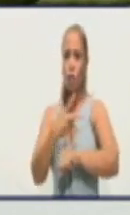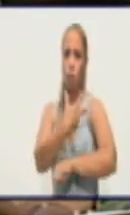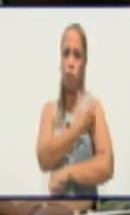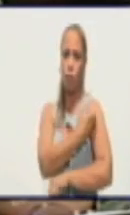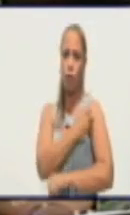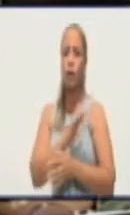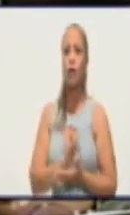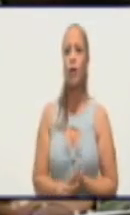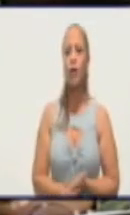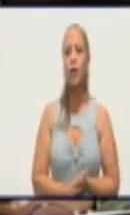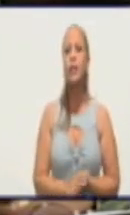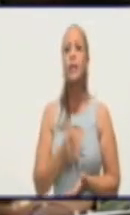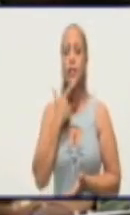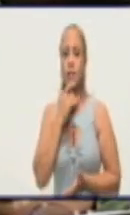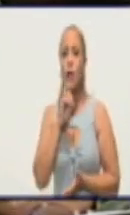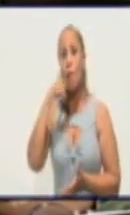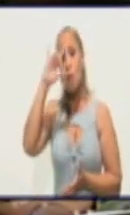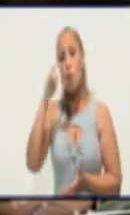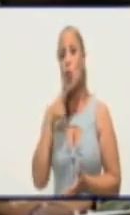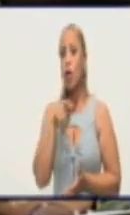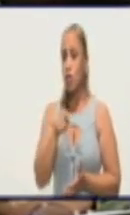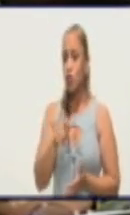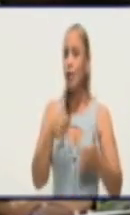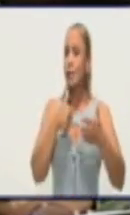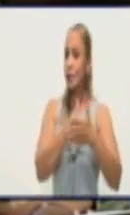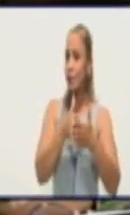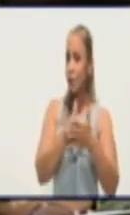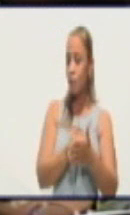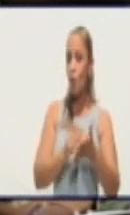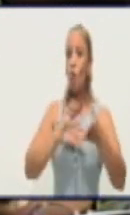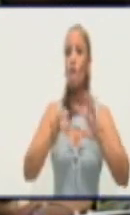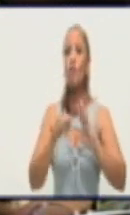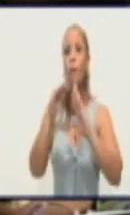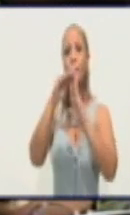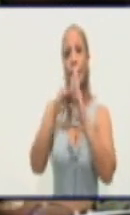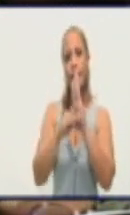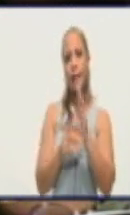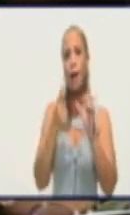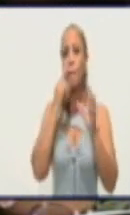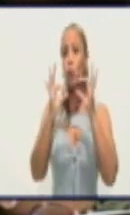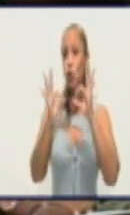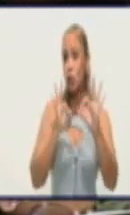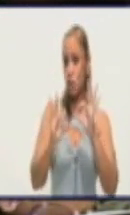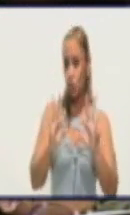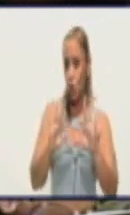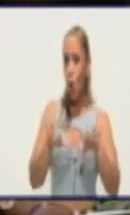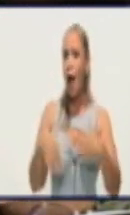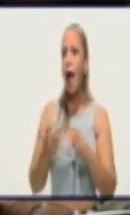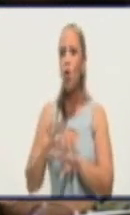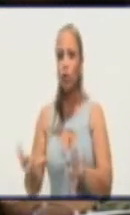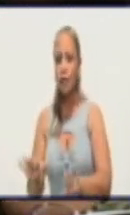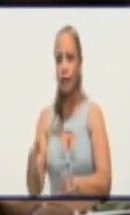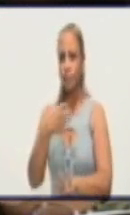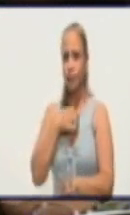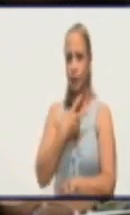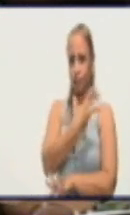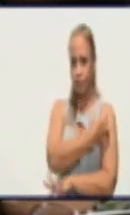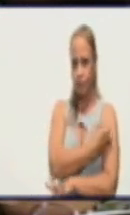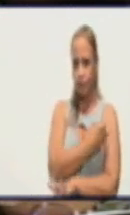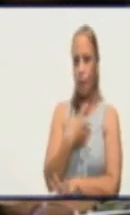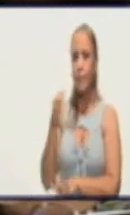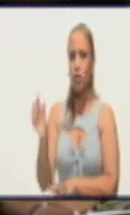Por eso es que nosotros insistimos en que las medidas de protección, aún vacunado el paciente, la